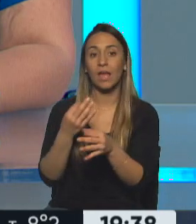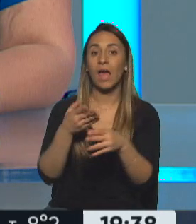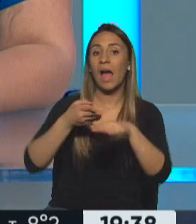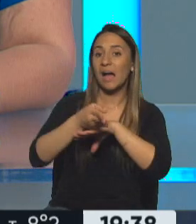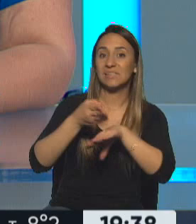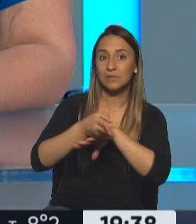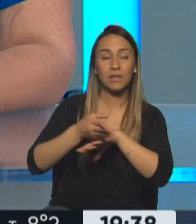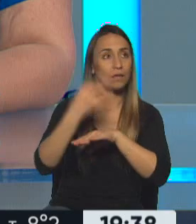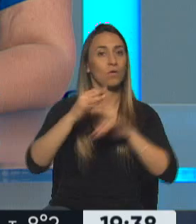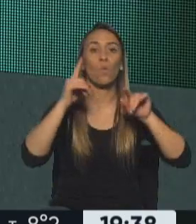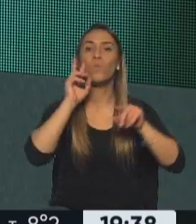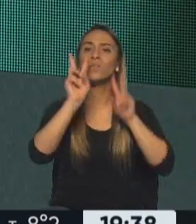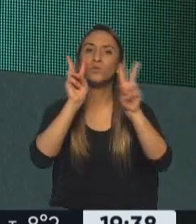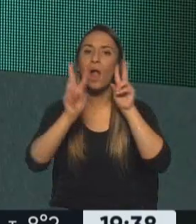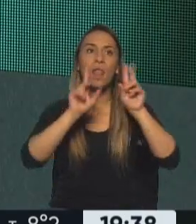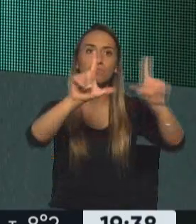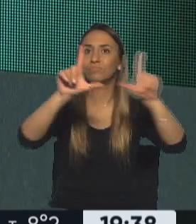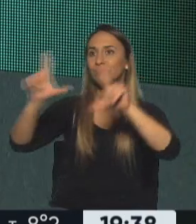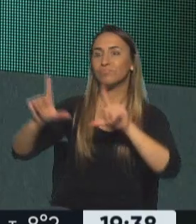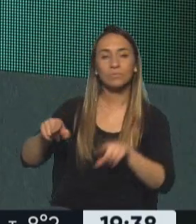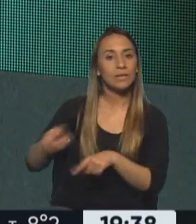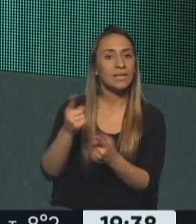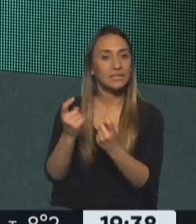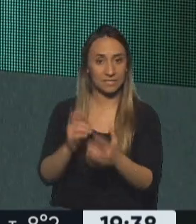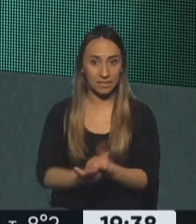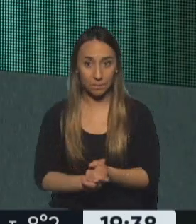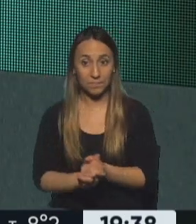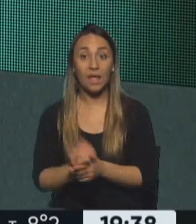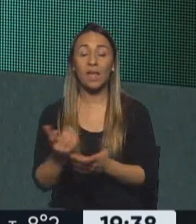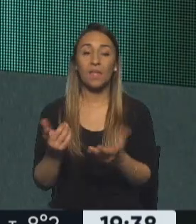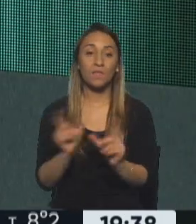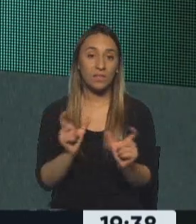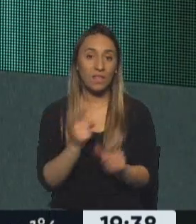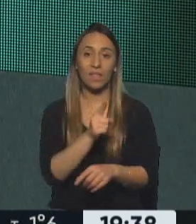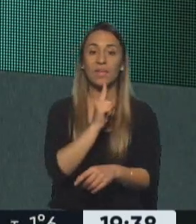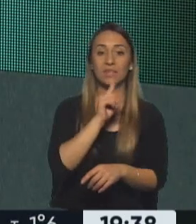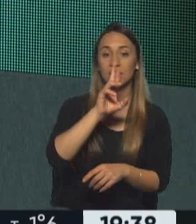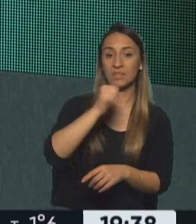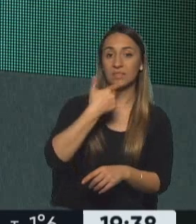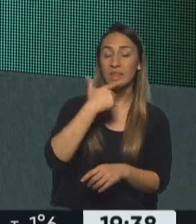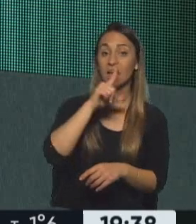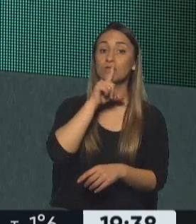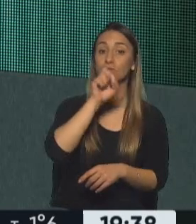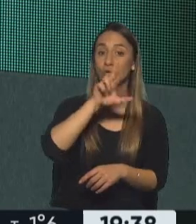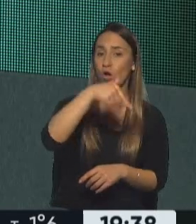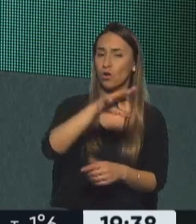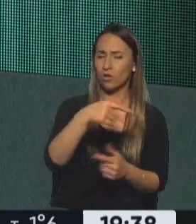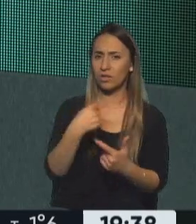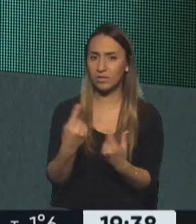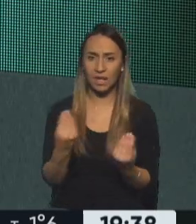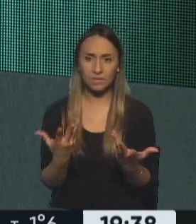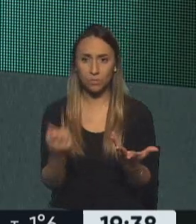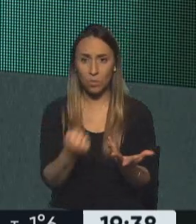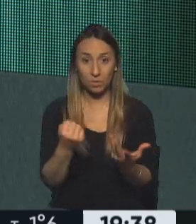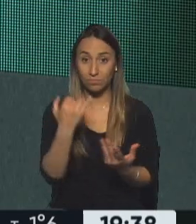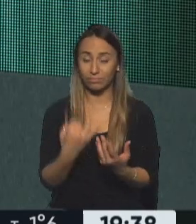los soportes visuales. La diferencia entre trastorno y condición, quiero que comenten esto, que ya tenemos poquito tiempo, pero la importancia de saber